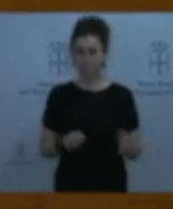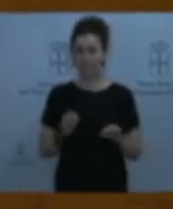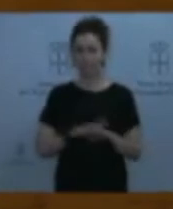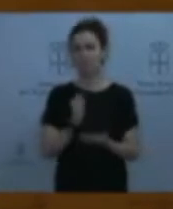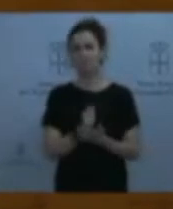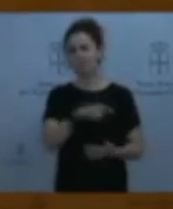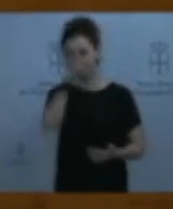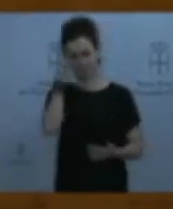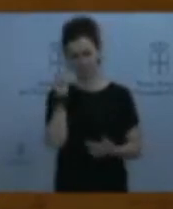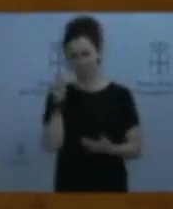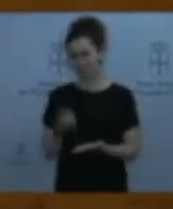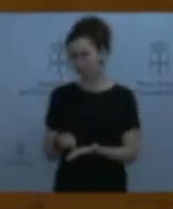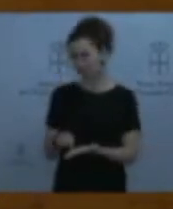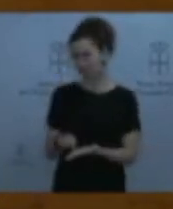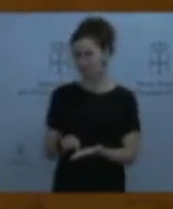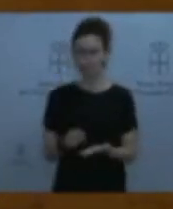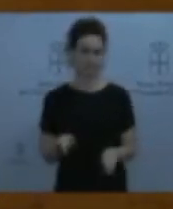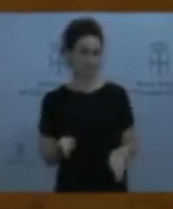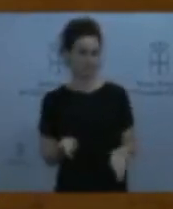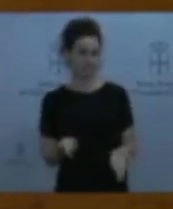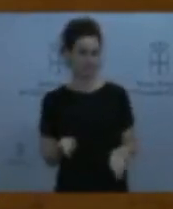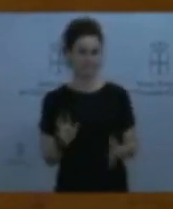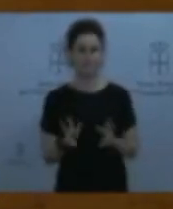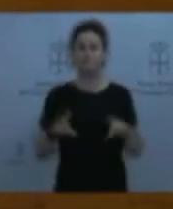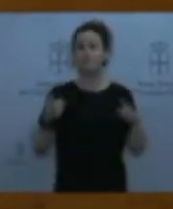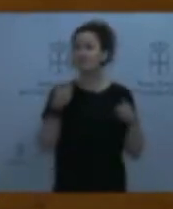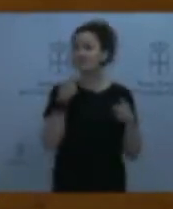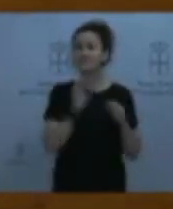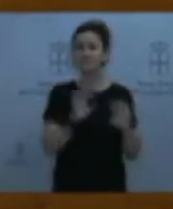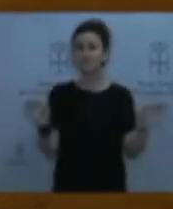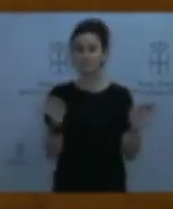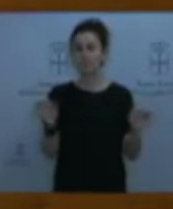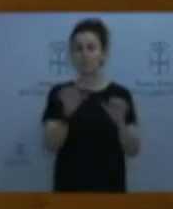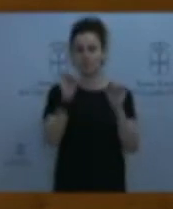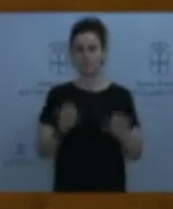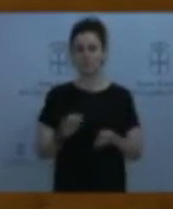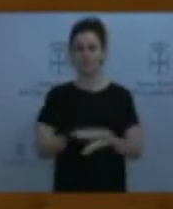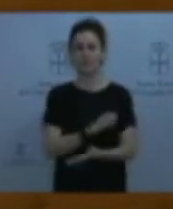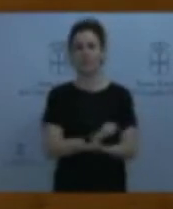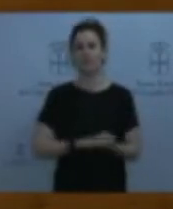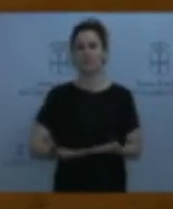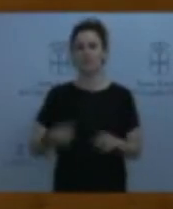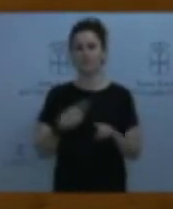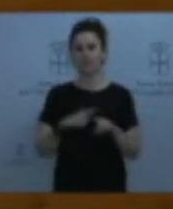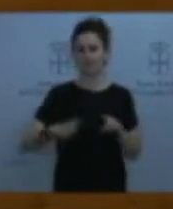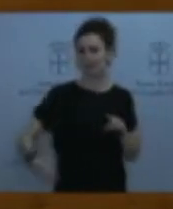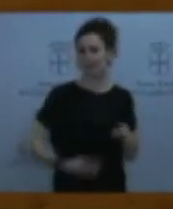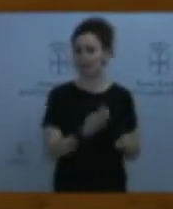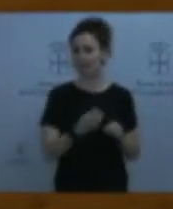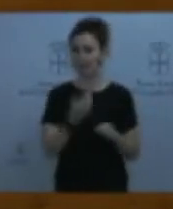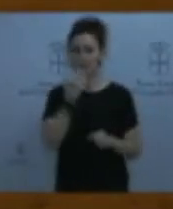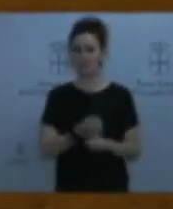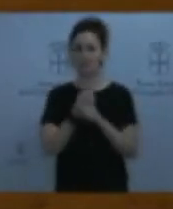Madrid? ¿Por qué no se abría la boca ante ese expolio, no? Porque nosotros creemos que la forma en la que se garantiza los bienes de Cajastur